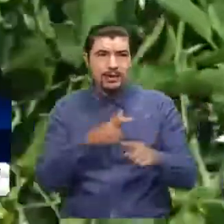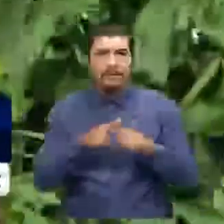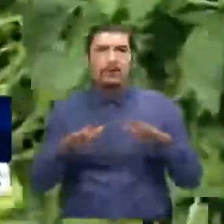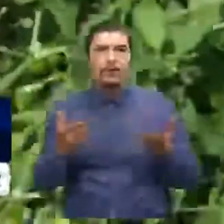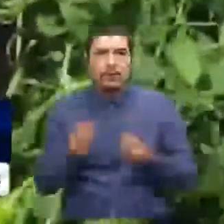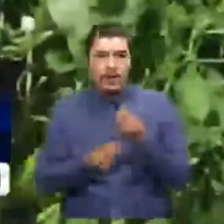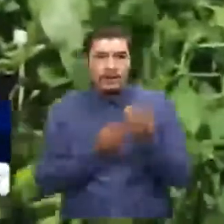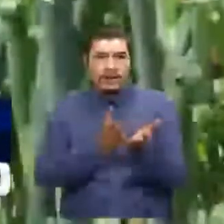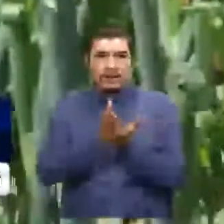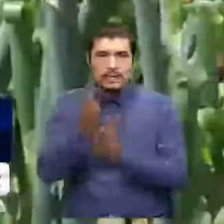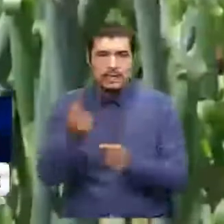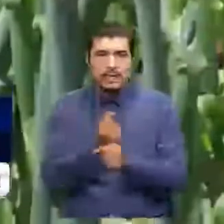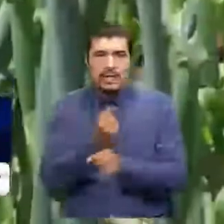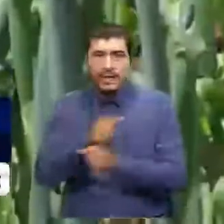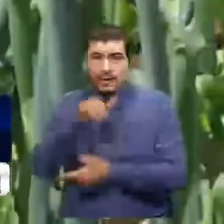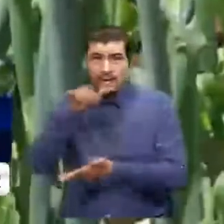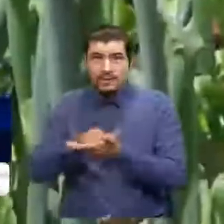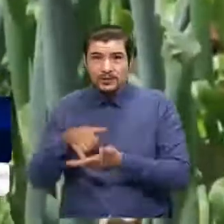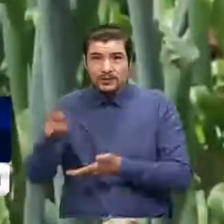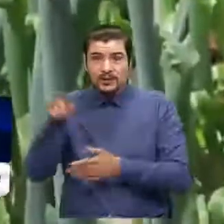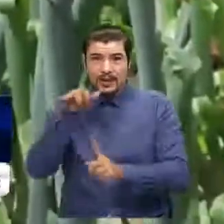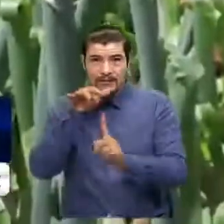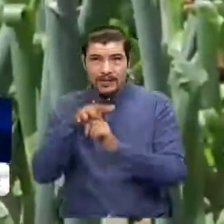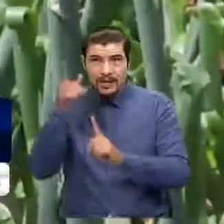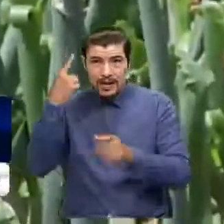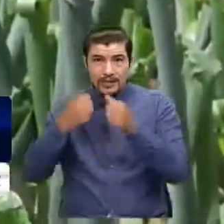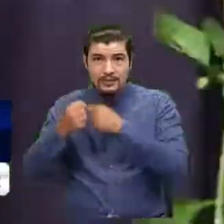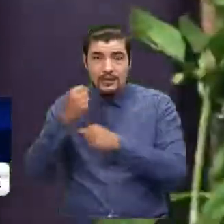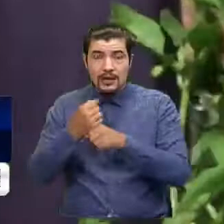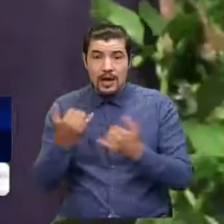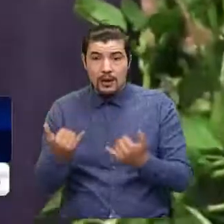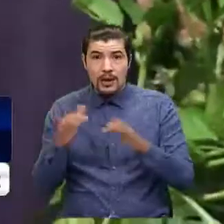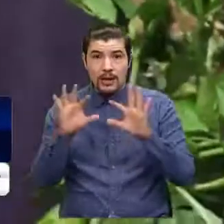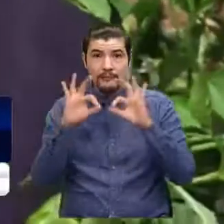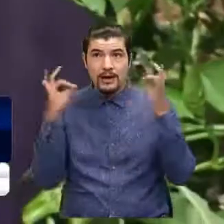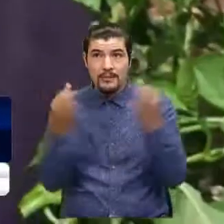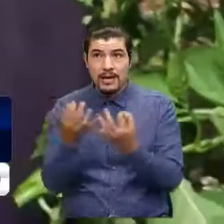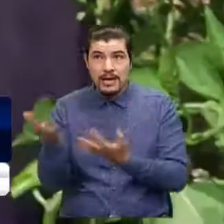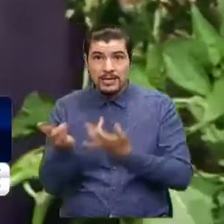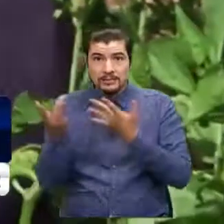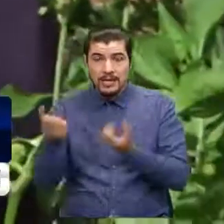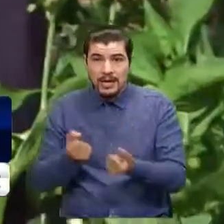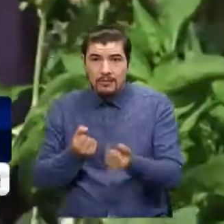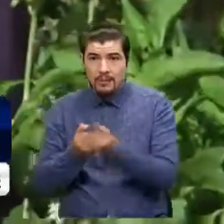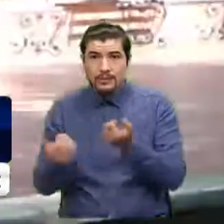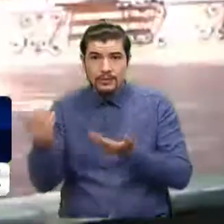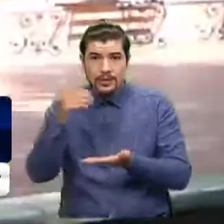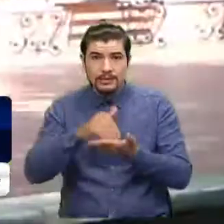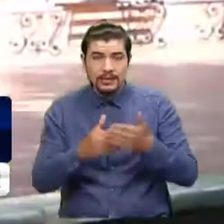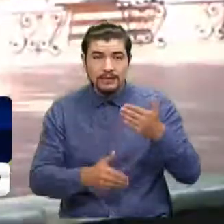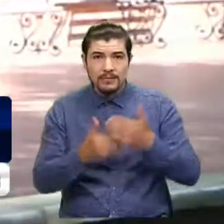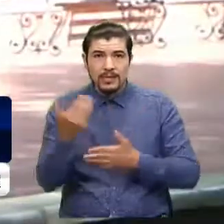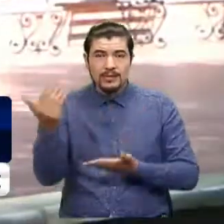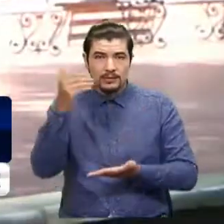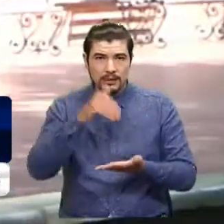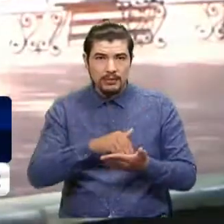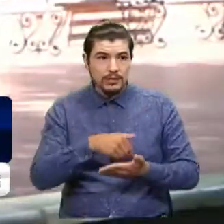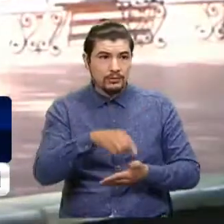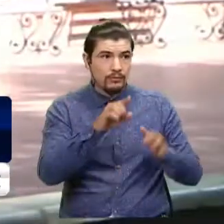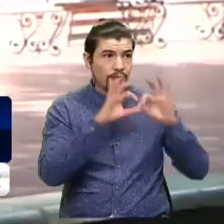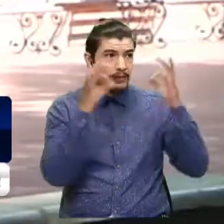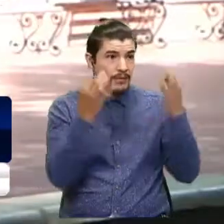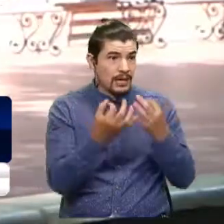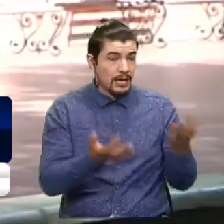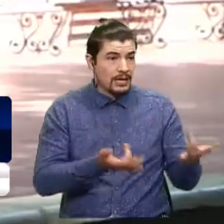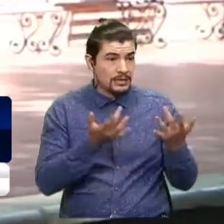igual que los afectados por la ola invernal del año anterior estas familias esperan el apoyo de las autoridades para empezar de nuevo estas familias quedan a la espera